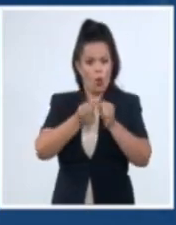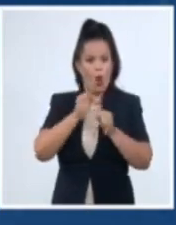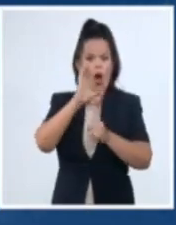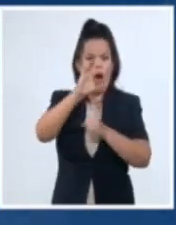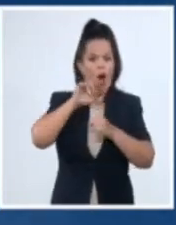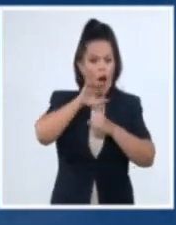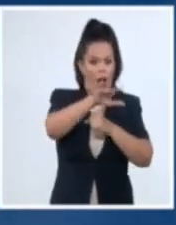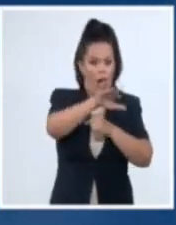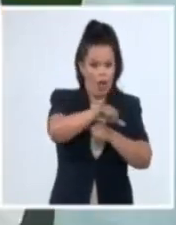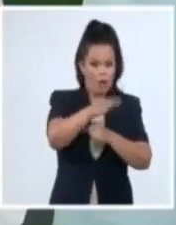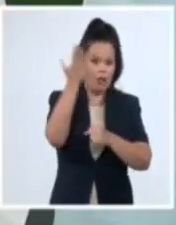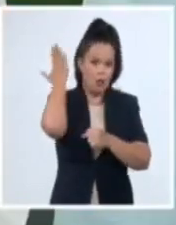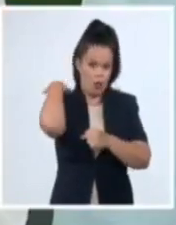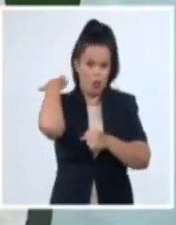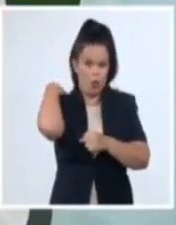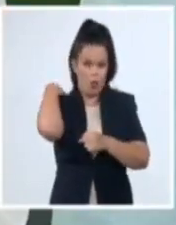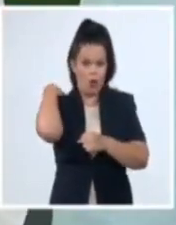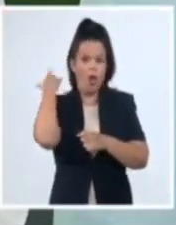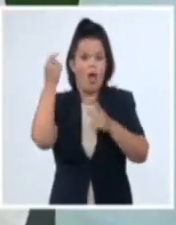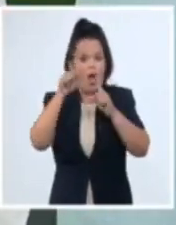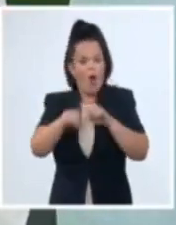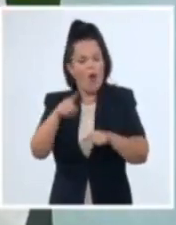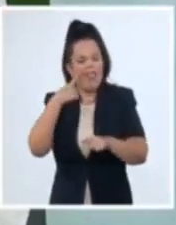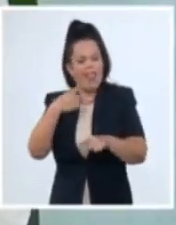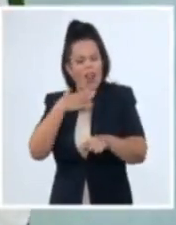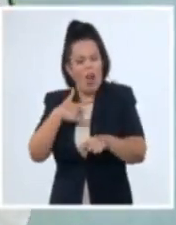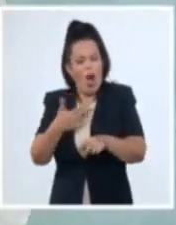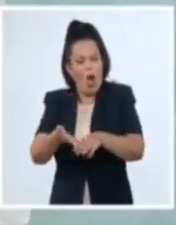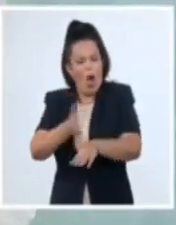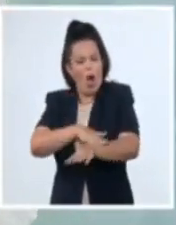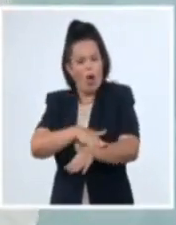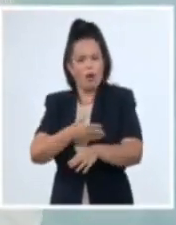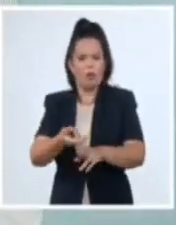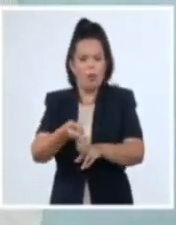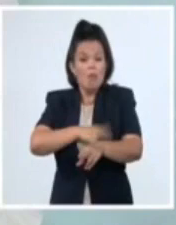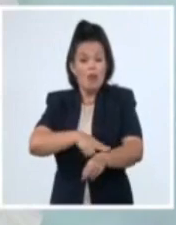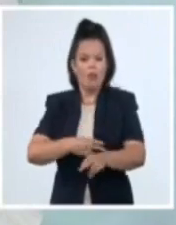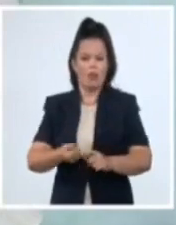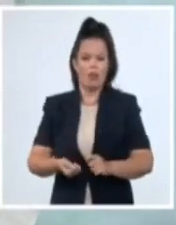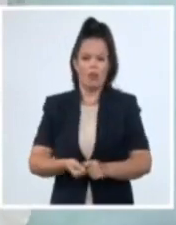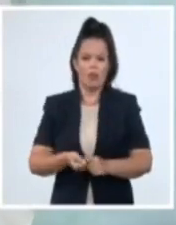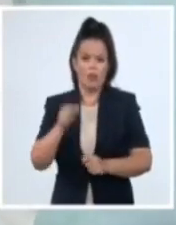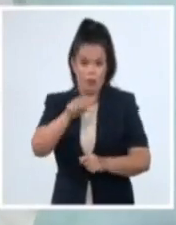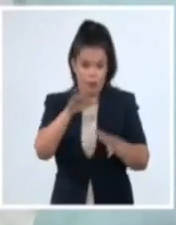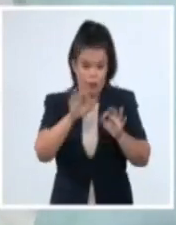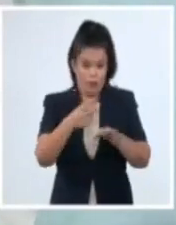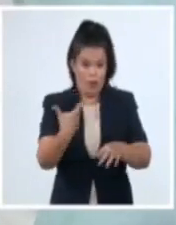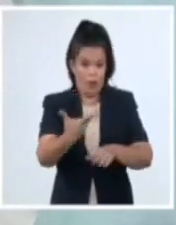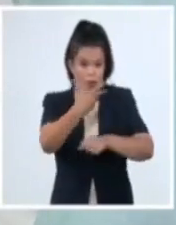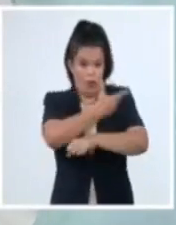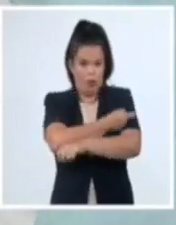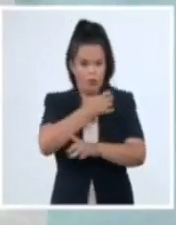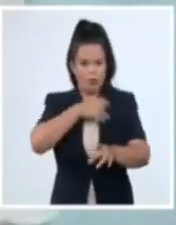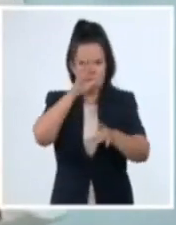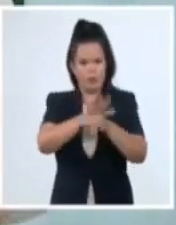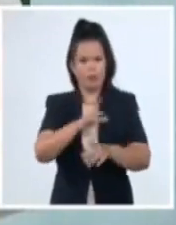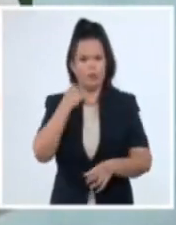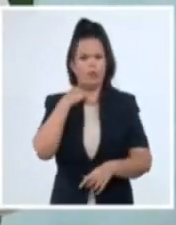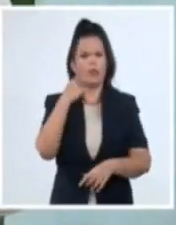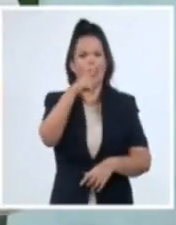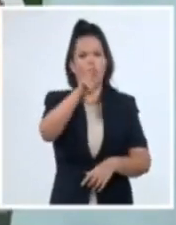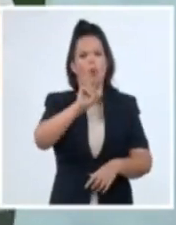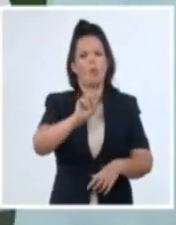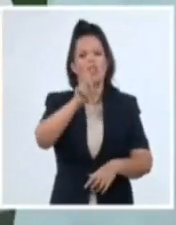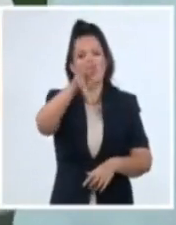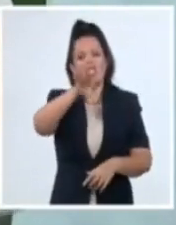pulmón. Es muy importante recordar que el primer ensayo clínico se está haciendo con la vacuna Zimavax desde el año 2018 en